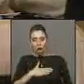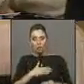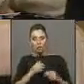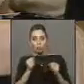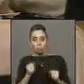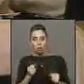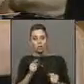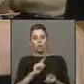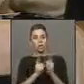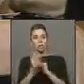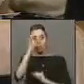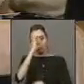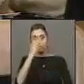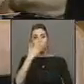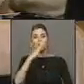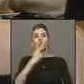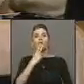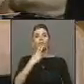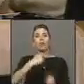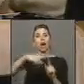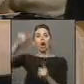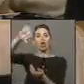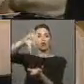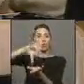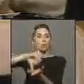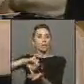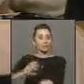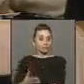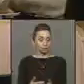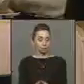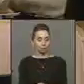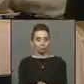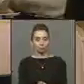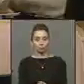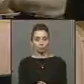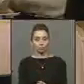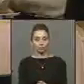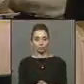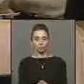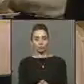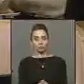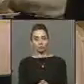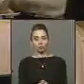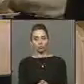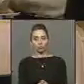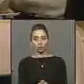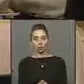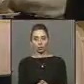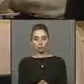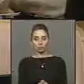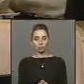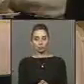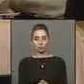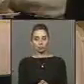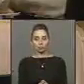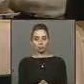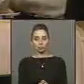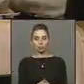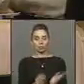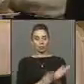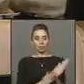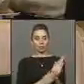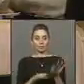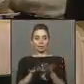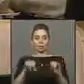aspirar a una mejor vida fuera de su frontera. Con respecto a este